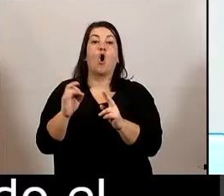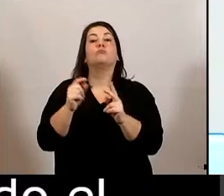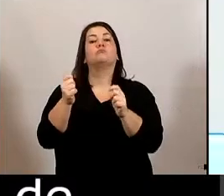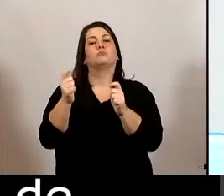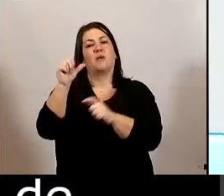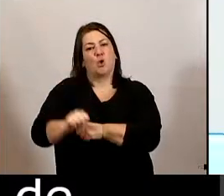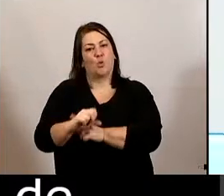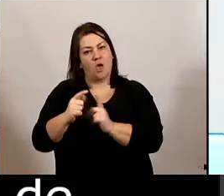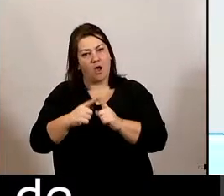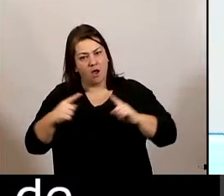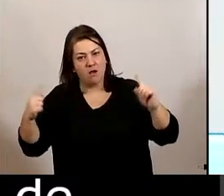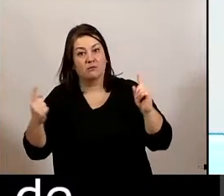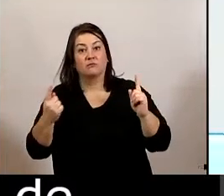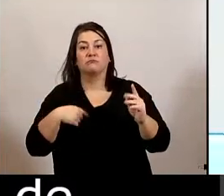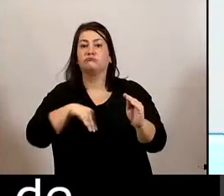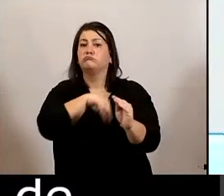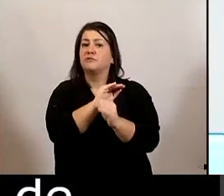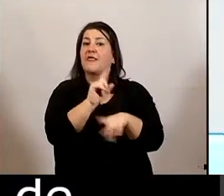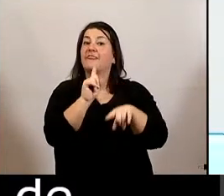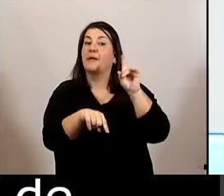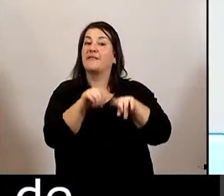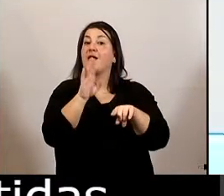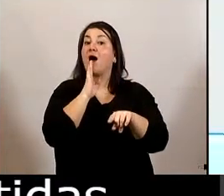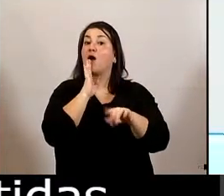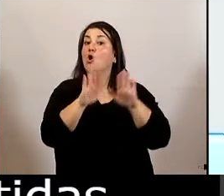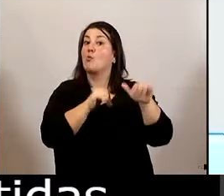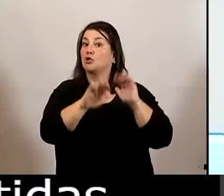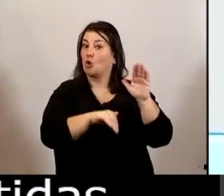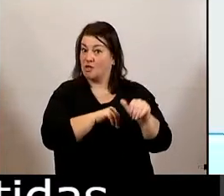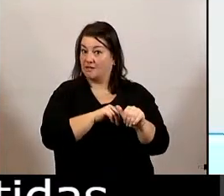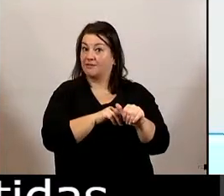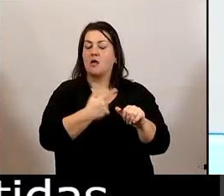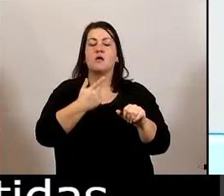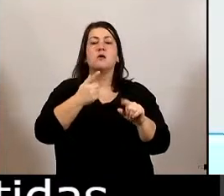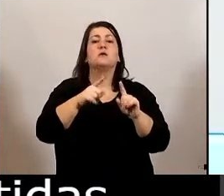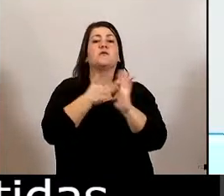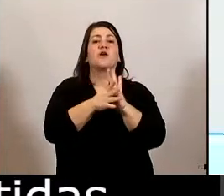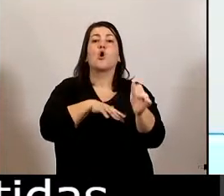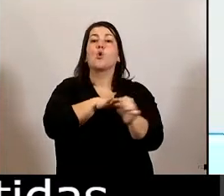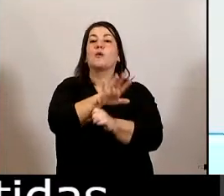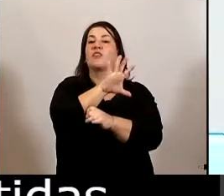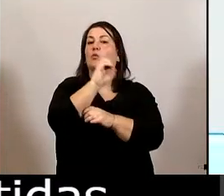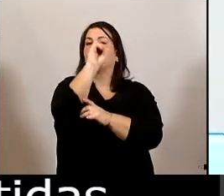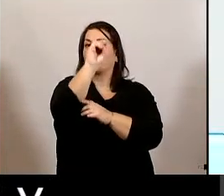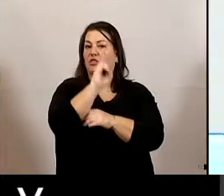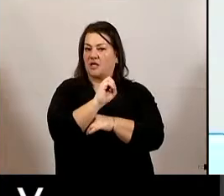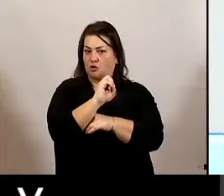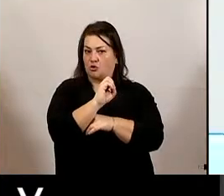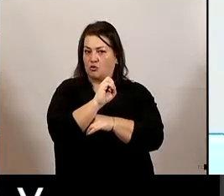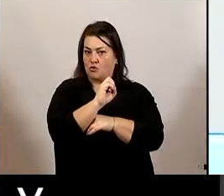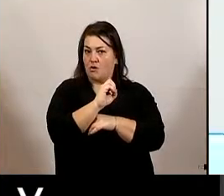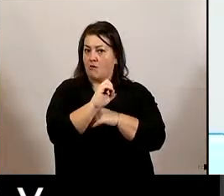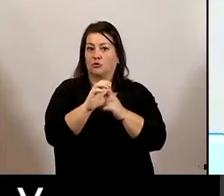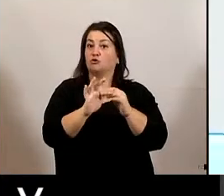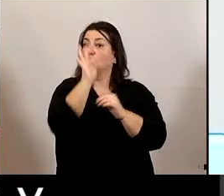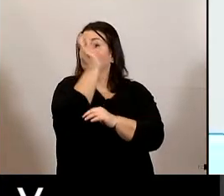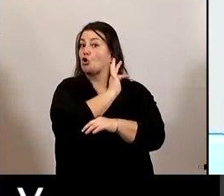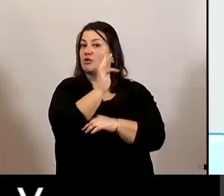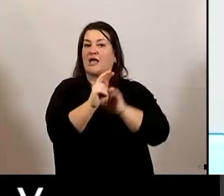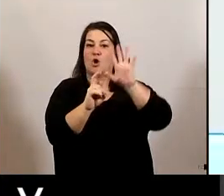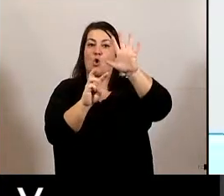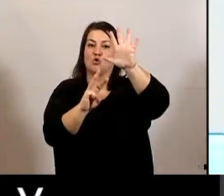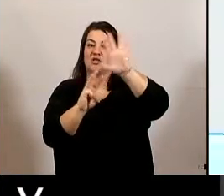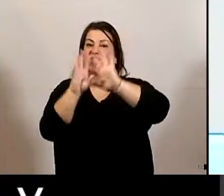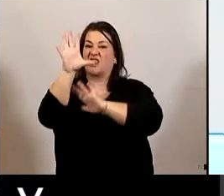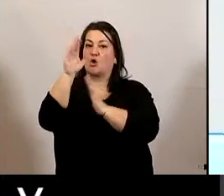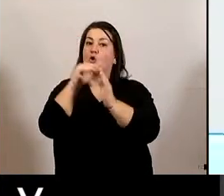Las partidas aumentarán con respecto a las anteriores convocatorias y pasan a cubrir el 50% hasta alcanzar el 85% de